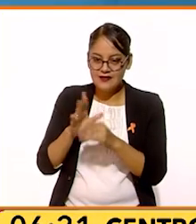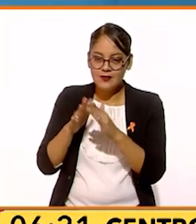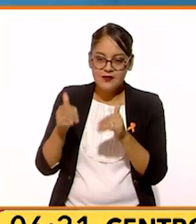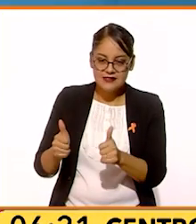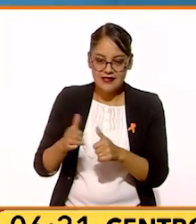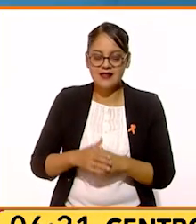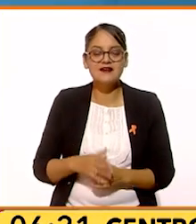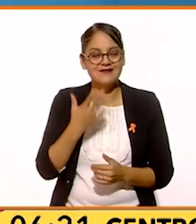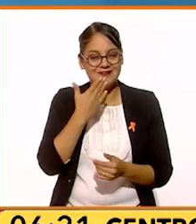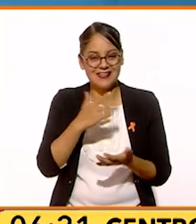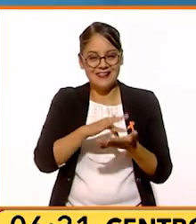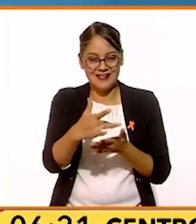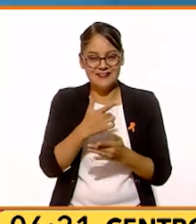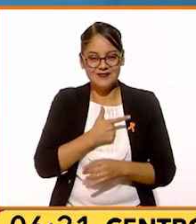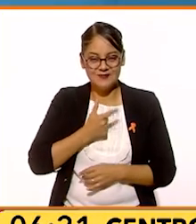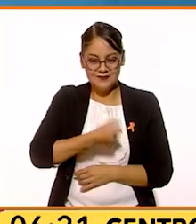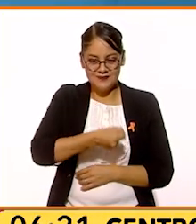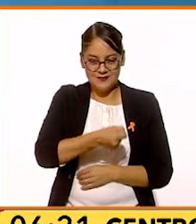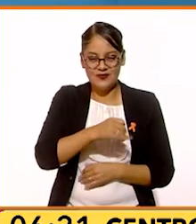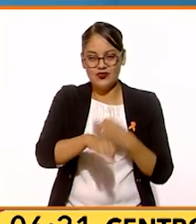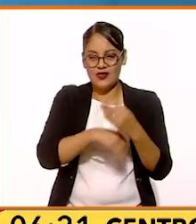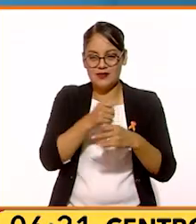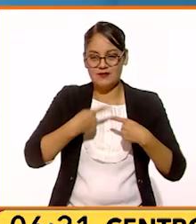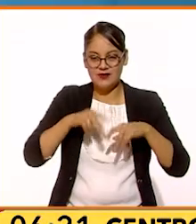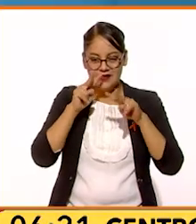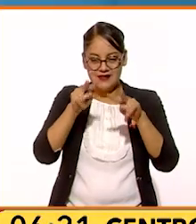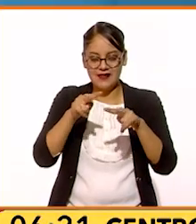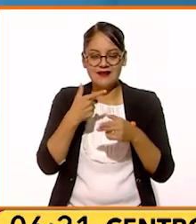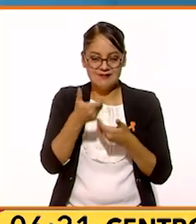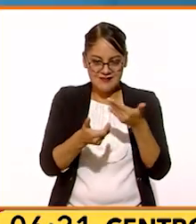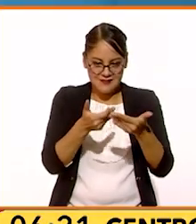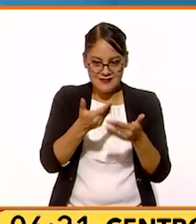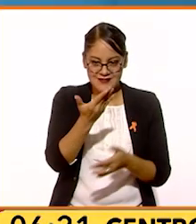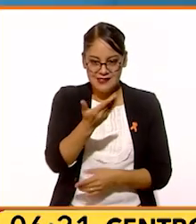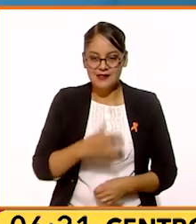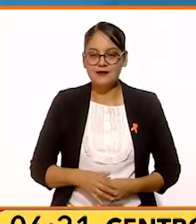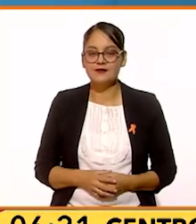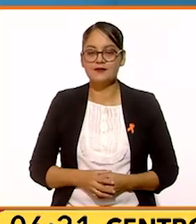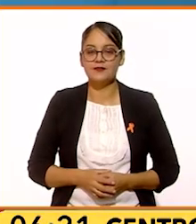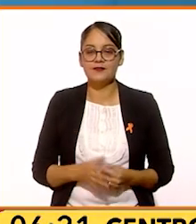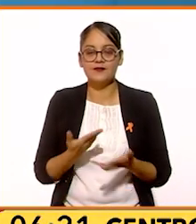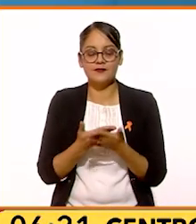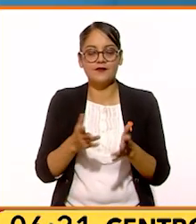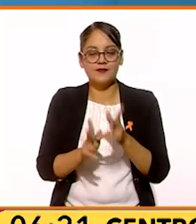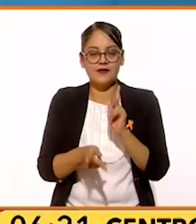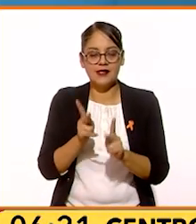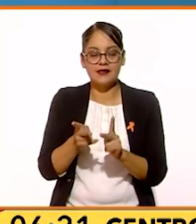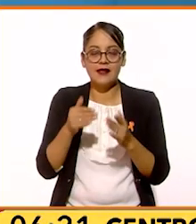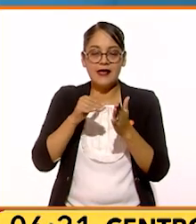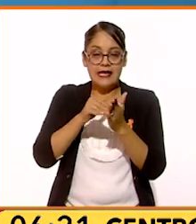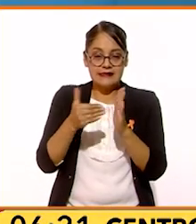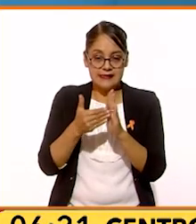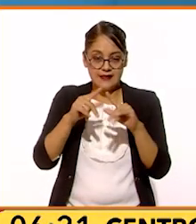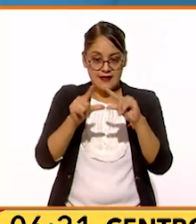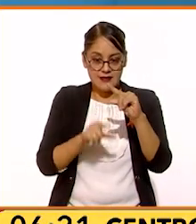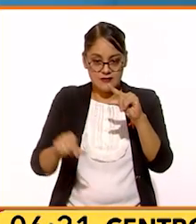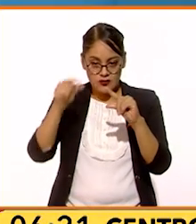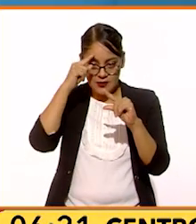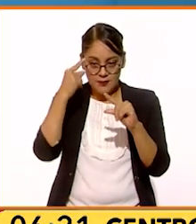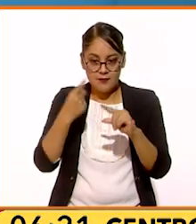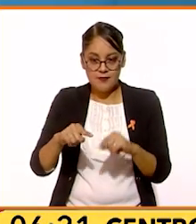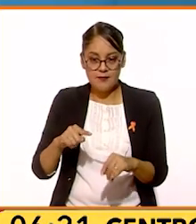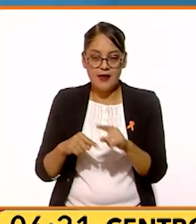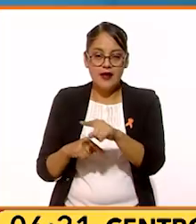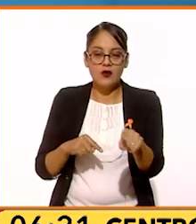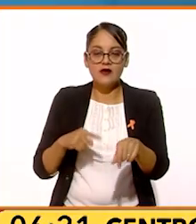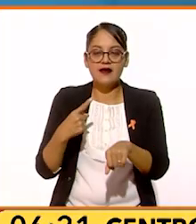bien, gracias. Un gusto saludarte a ti y a todo tu auditorio. A la orden. Gracias, doctor. Pues hablar de esta estrategia nacional para el control